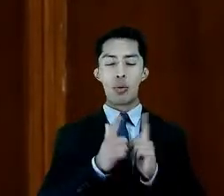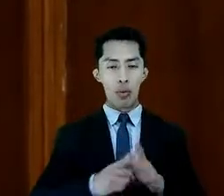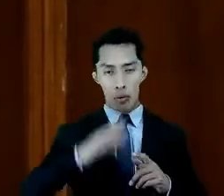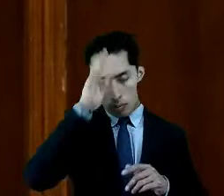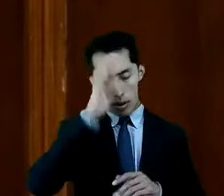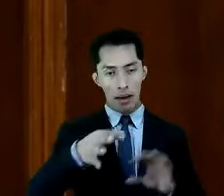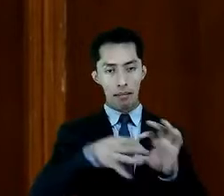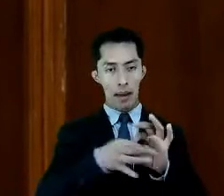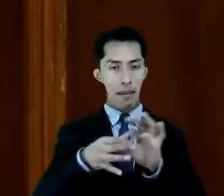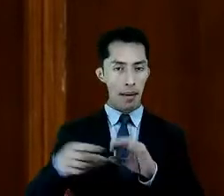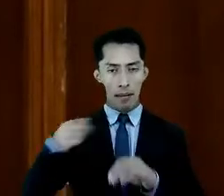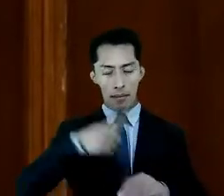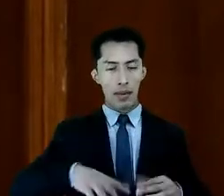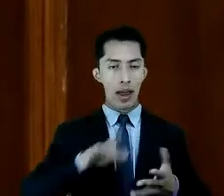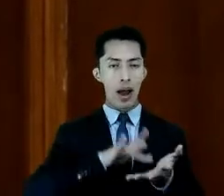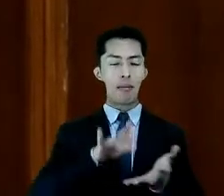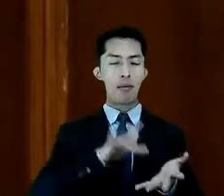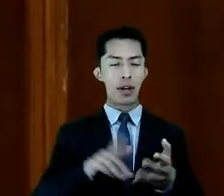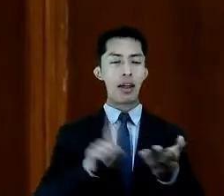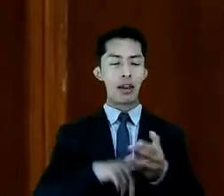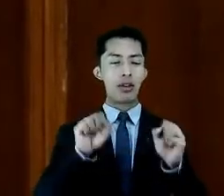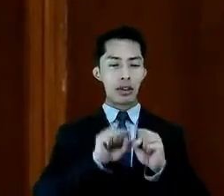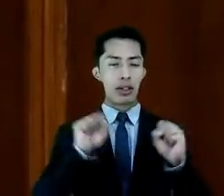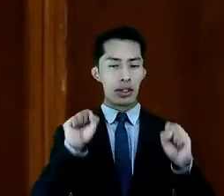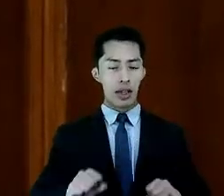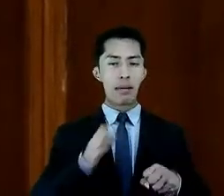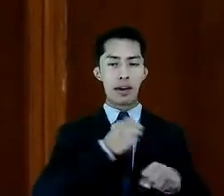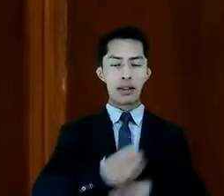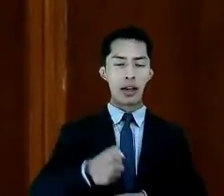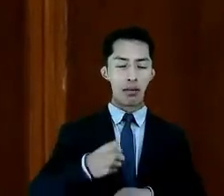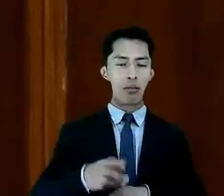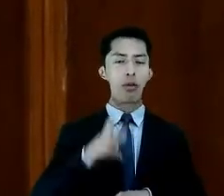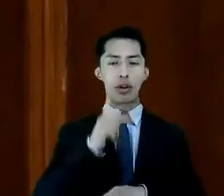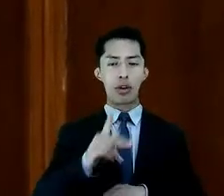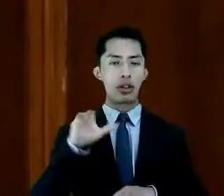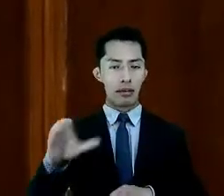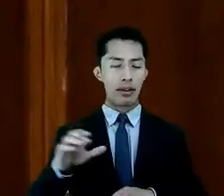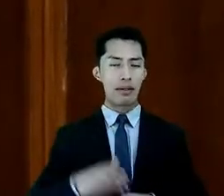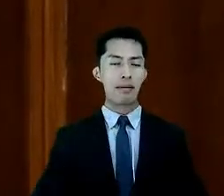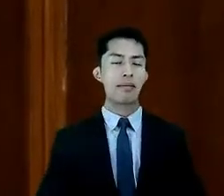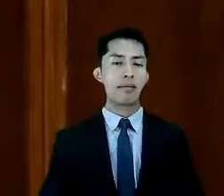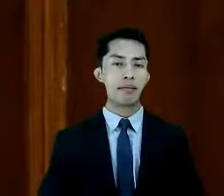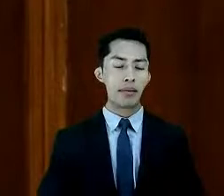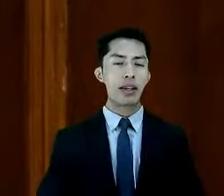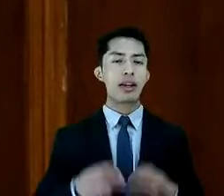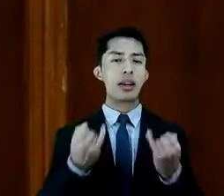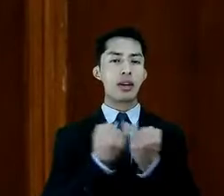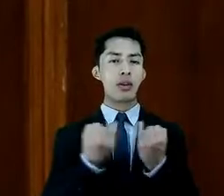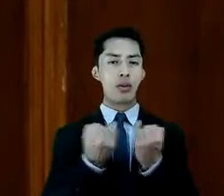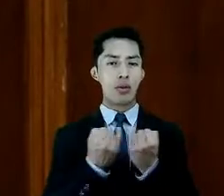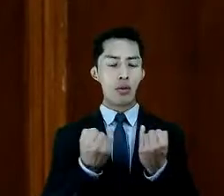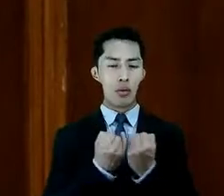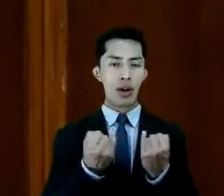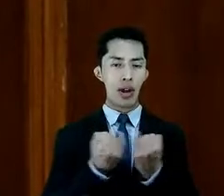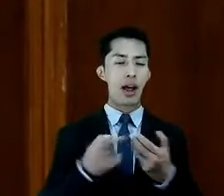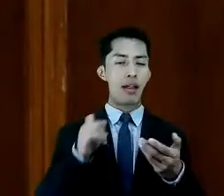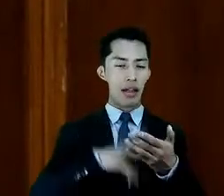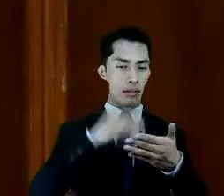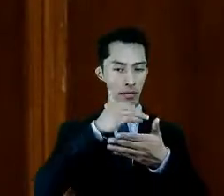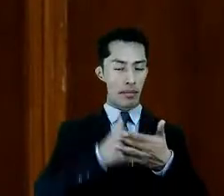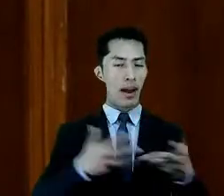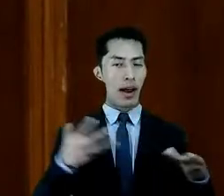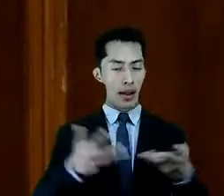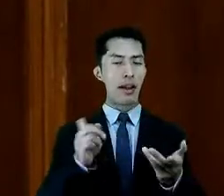bomberos en el sistema estatal de protección civil. También este catálogo de